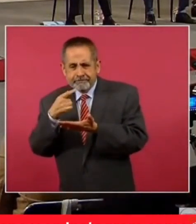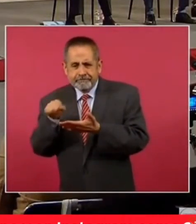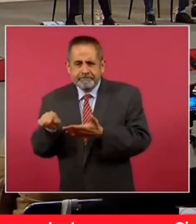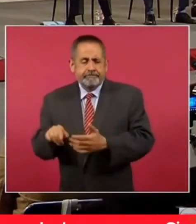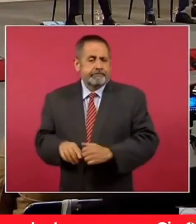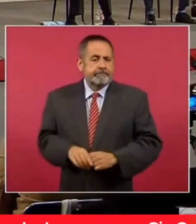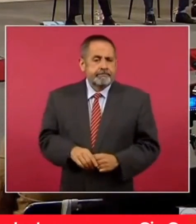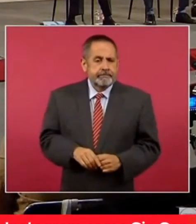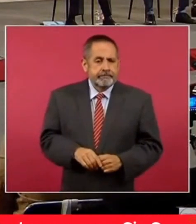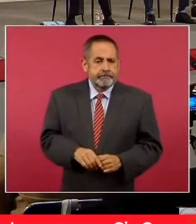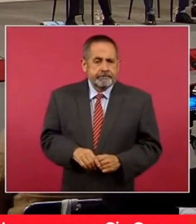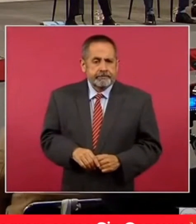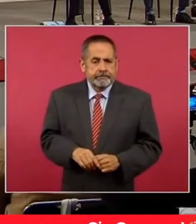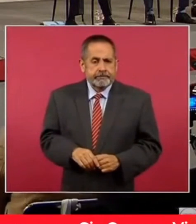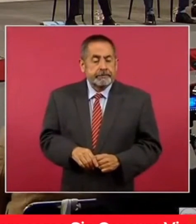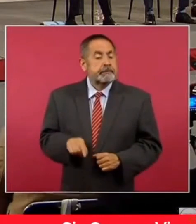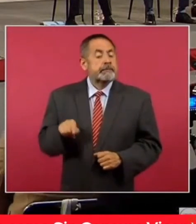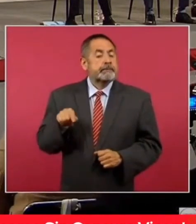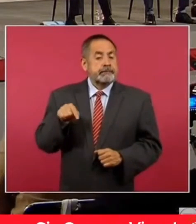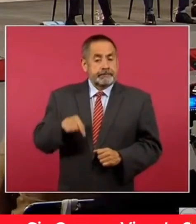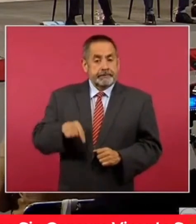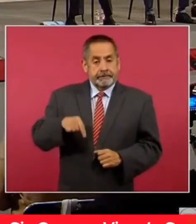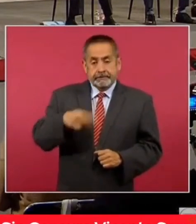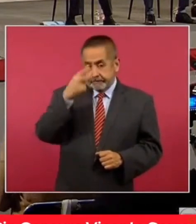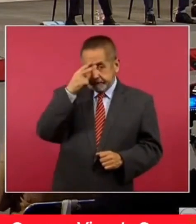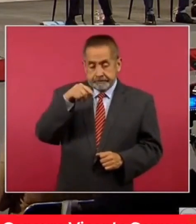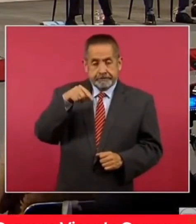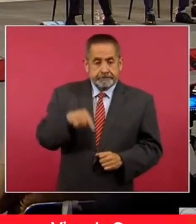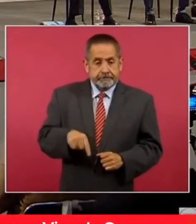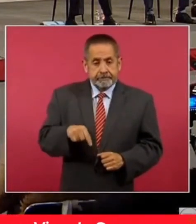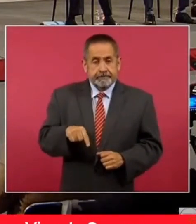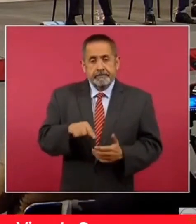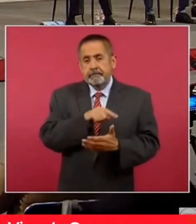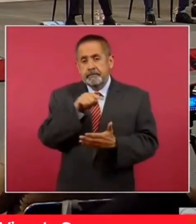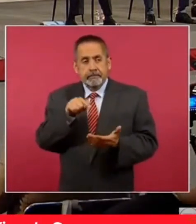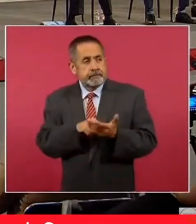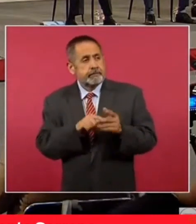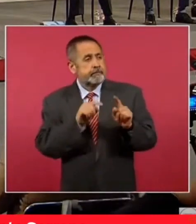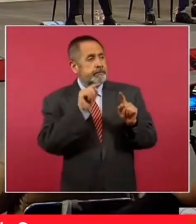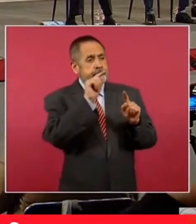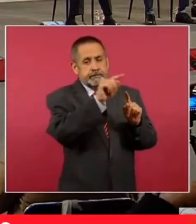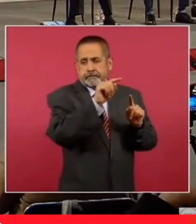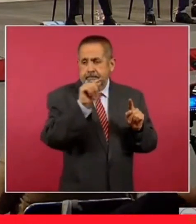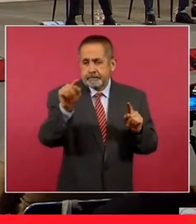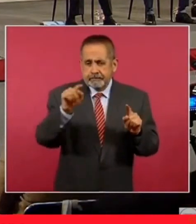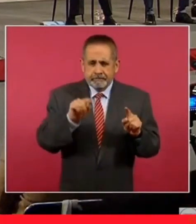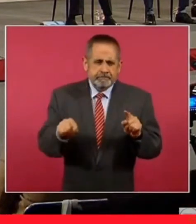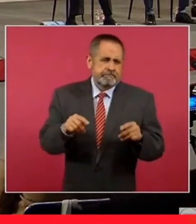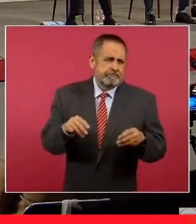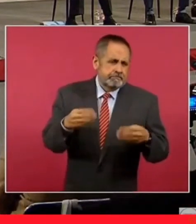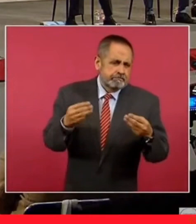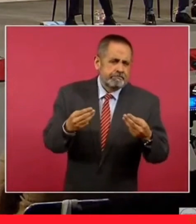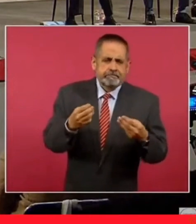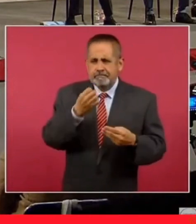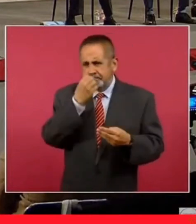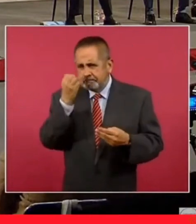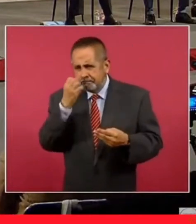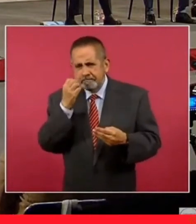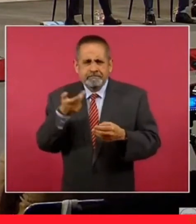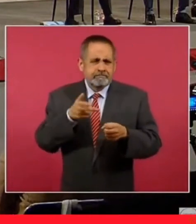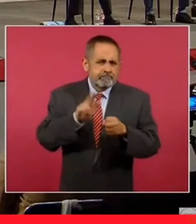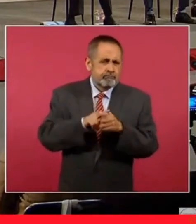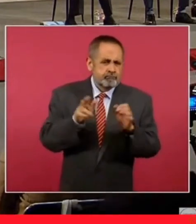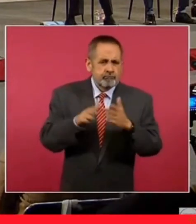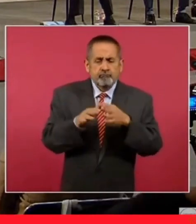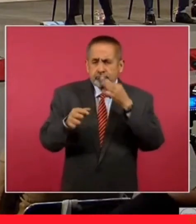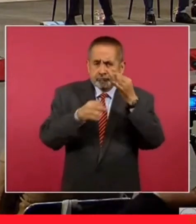En paralelo a los eventos en el territorio realizados en centros comunitarios, mercados, escuelas y centros y